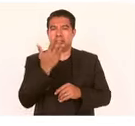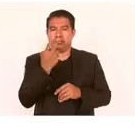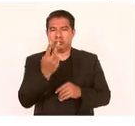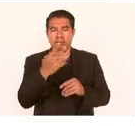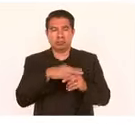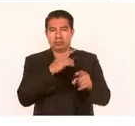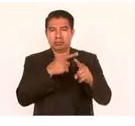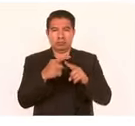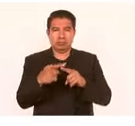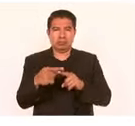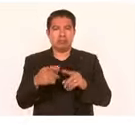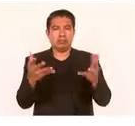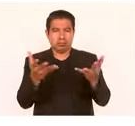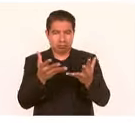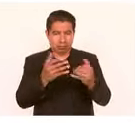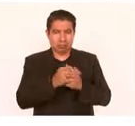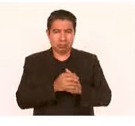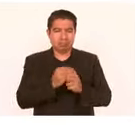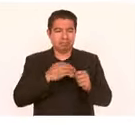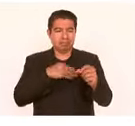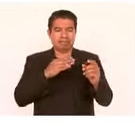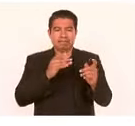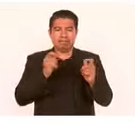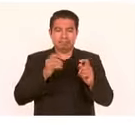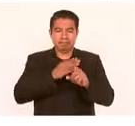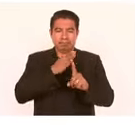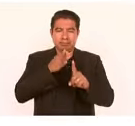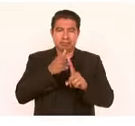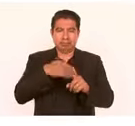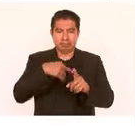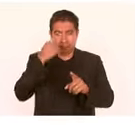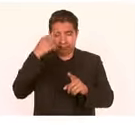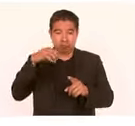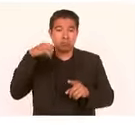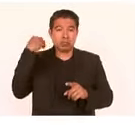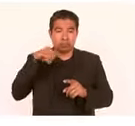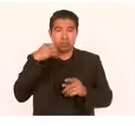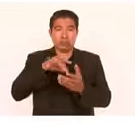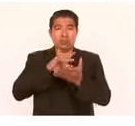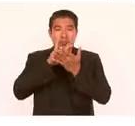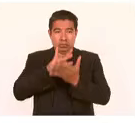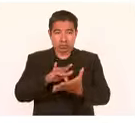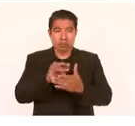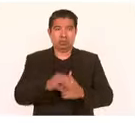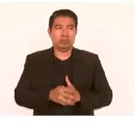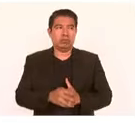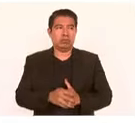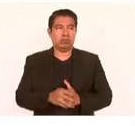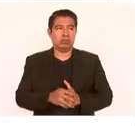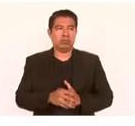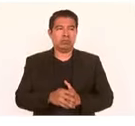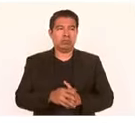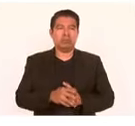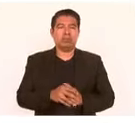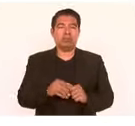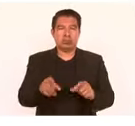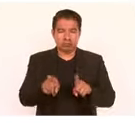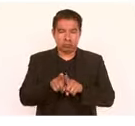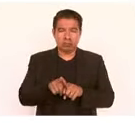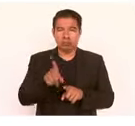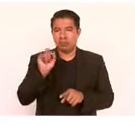concentrándose la mayor cantidad de acciones e inversión en el estado de Oaxaca, como podemos ver en el cuadro, seguido de